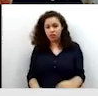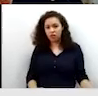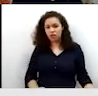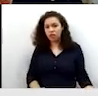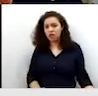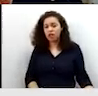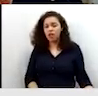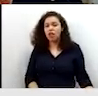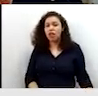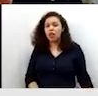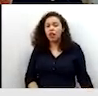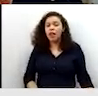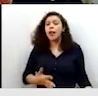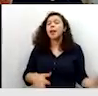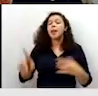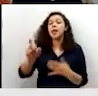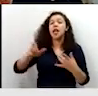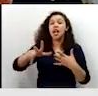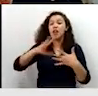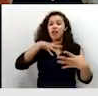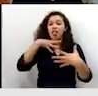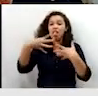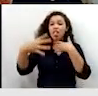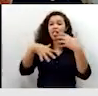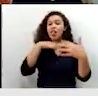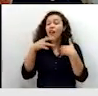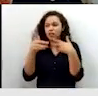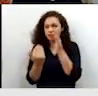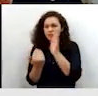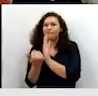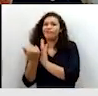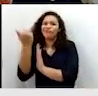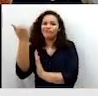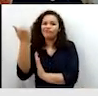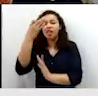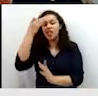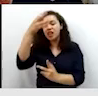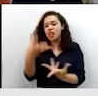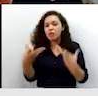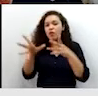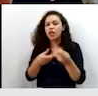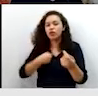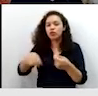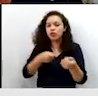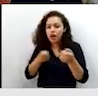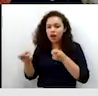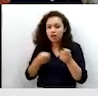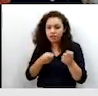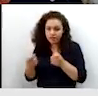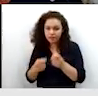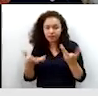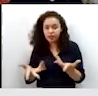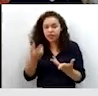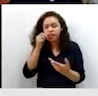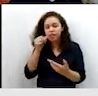los factores para que esa agua se contamine son elevados mientras más tiempo lo estemos manipulando. Entonces, siempre vamos a tratar